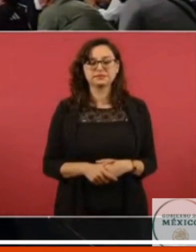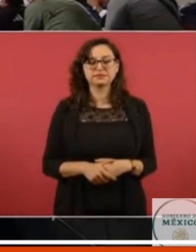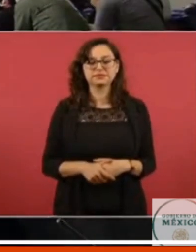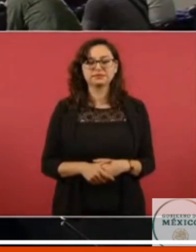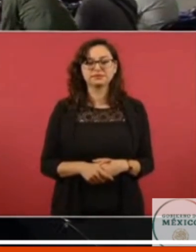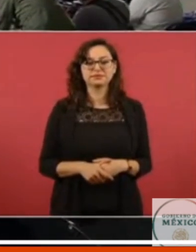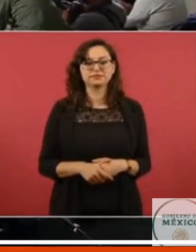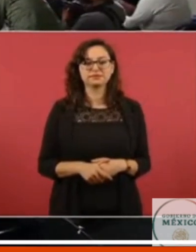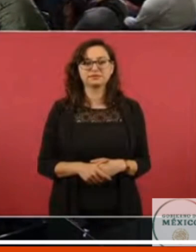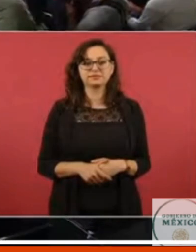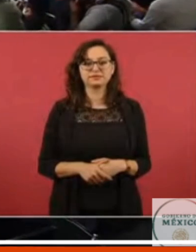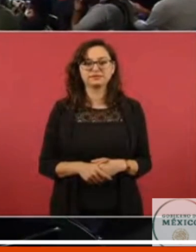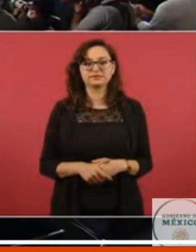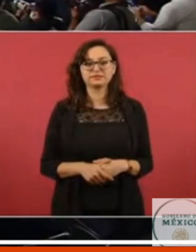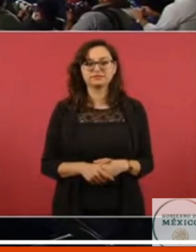Te vamos a plagiar.